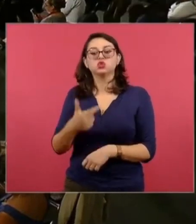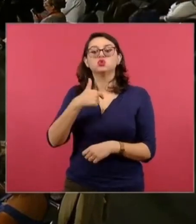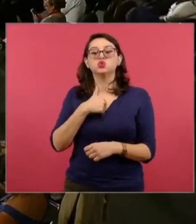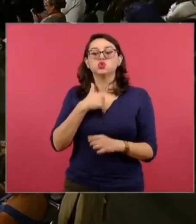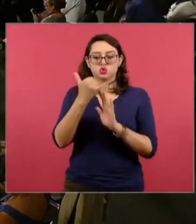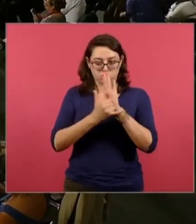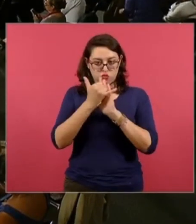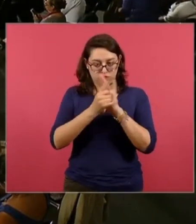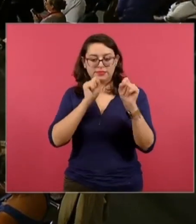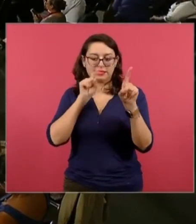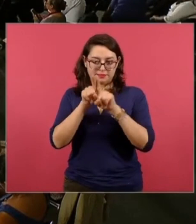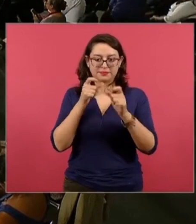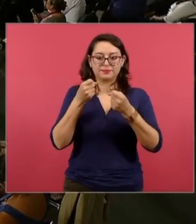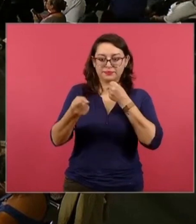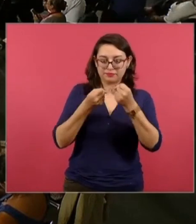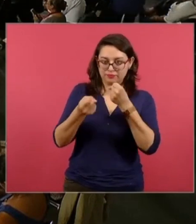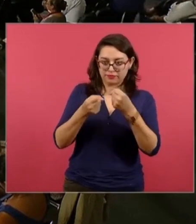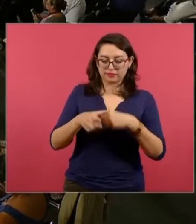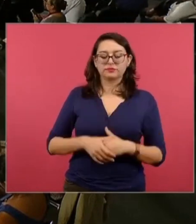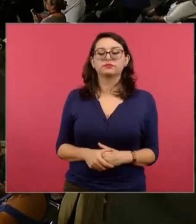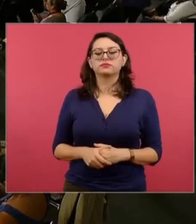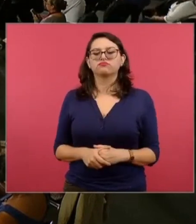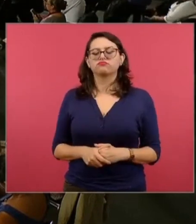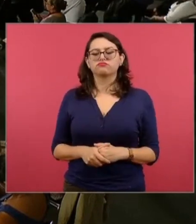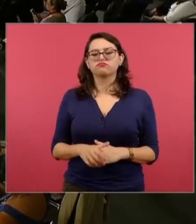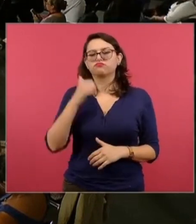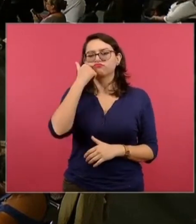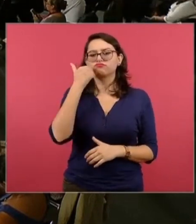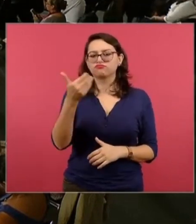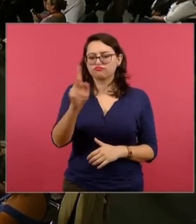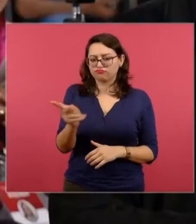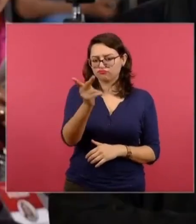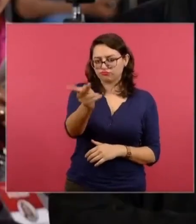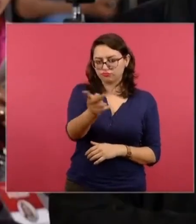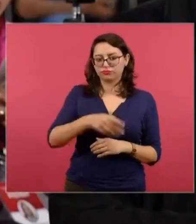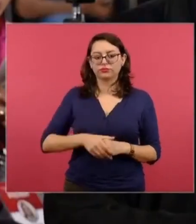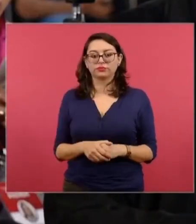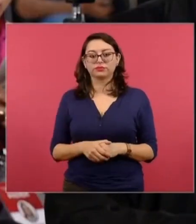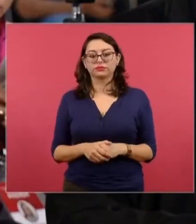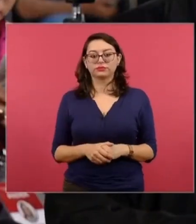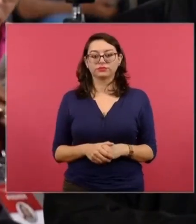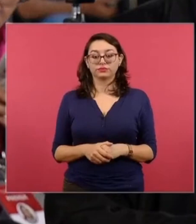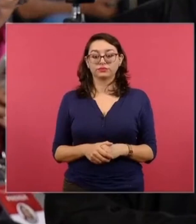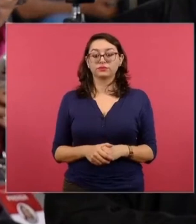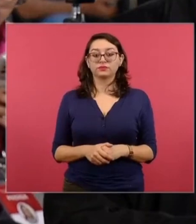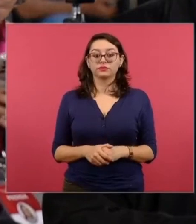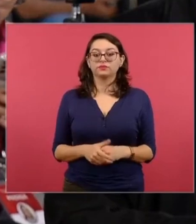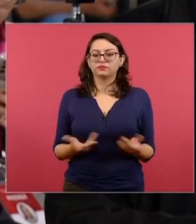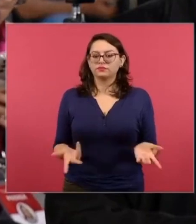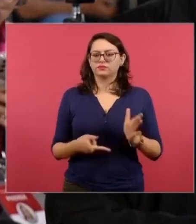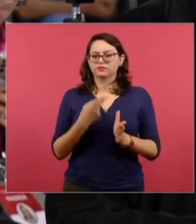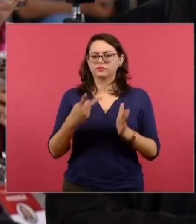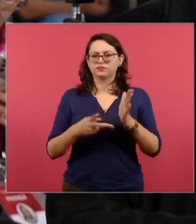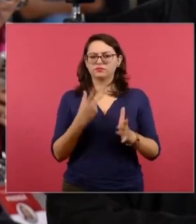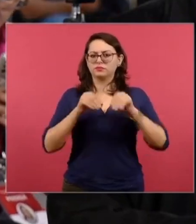de YouTube, Eli TV Oficial, y me gustaría tocar lo que es, se ha tocado mucho en